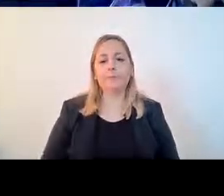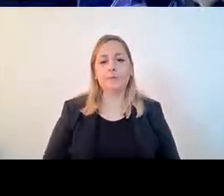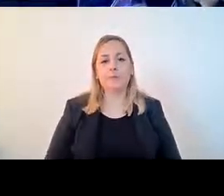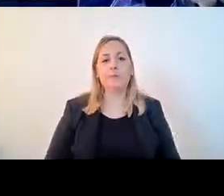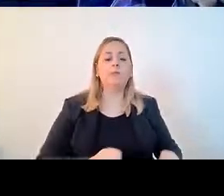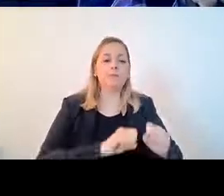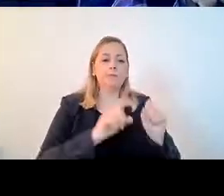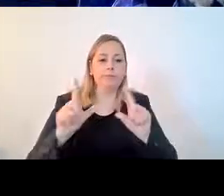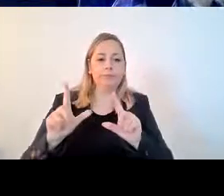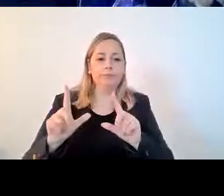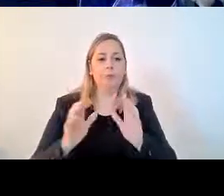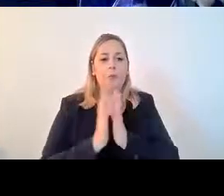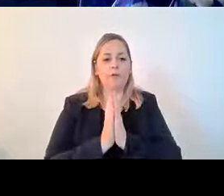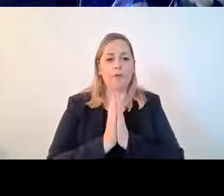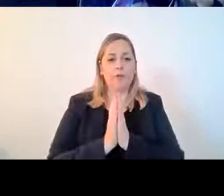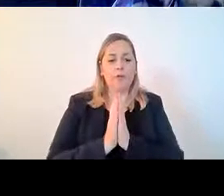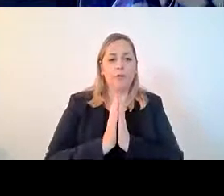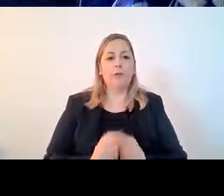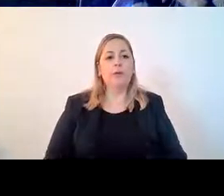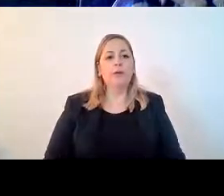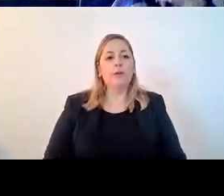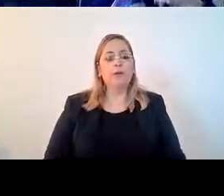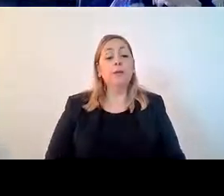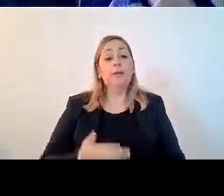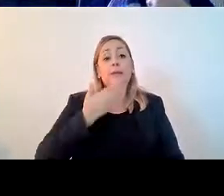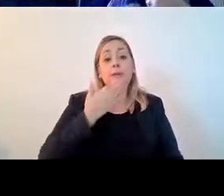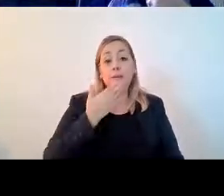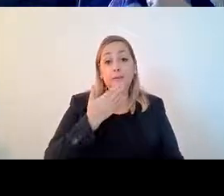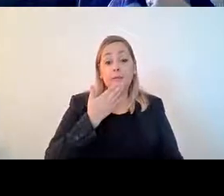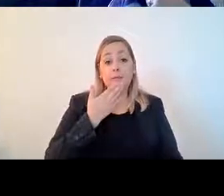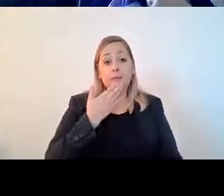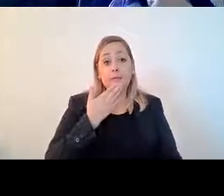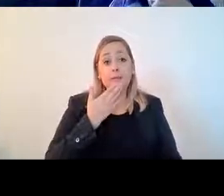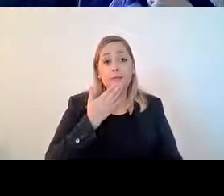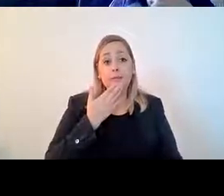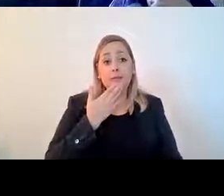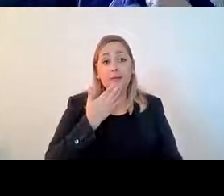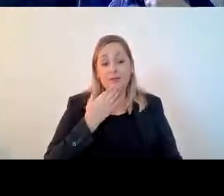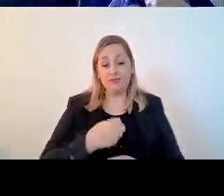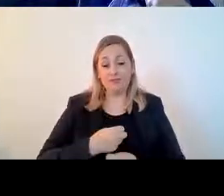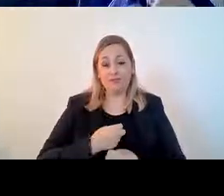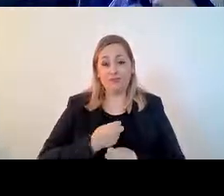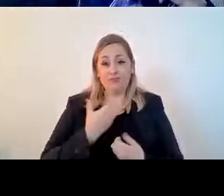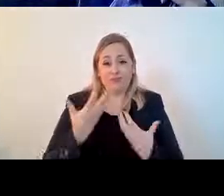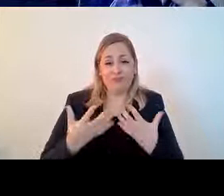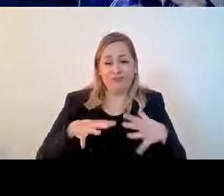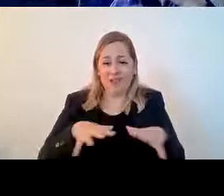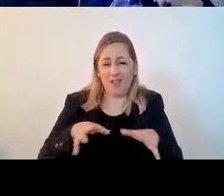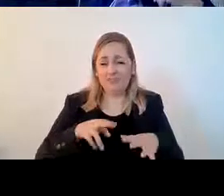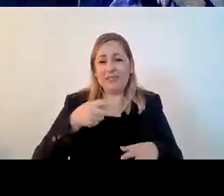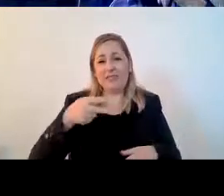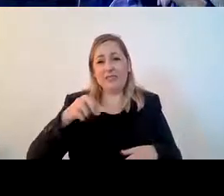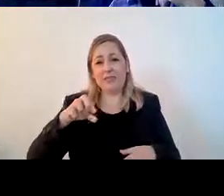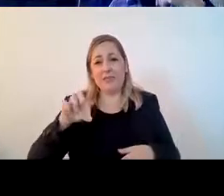La que sigue, por favor. Como también con los signos de hiperactividad, que también